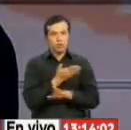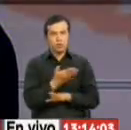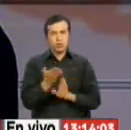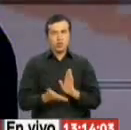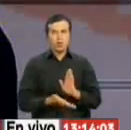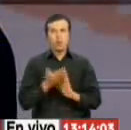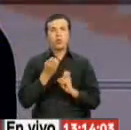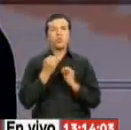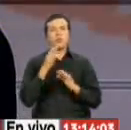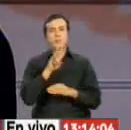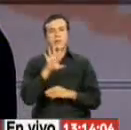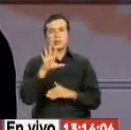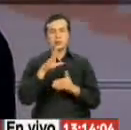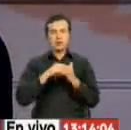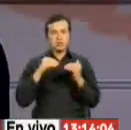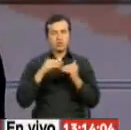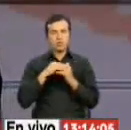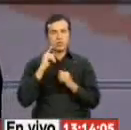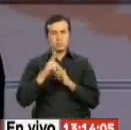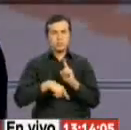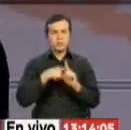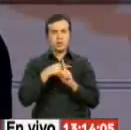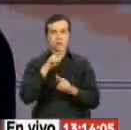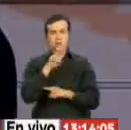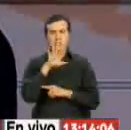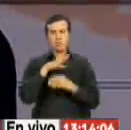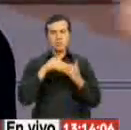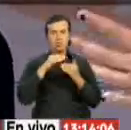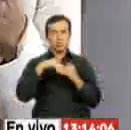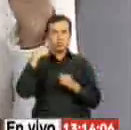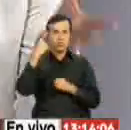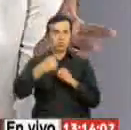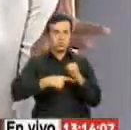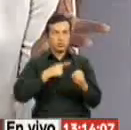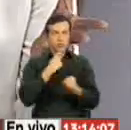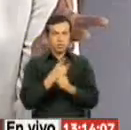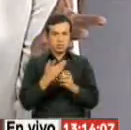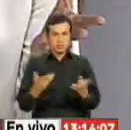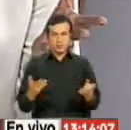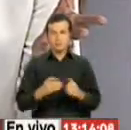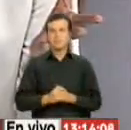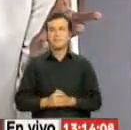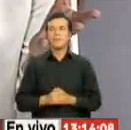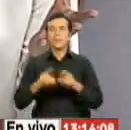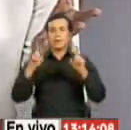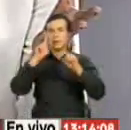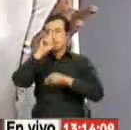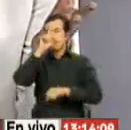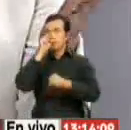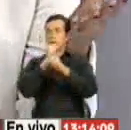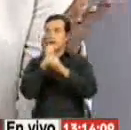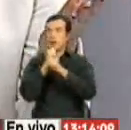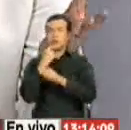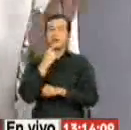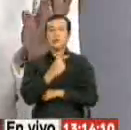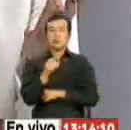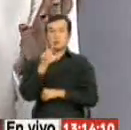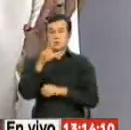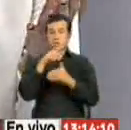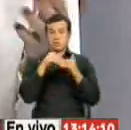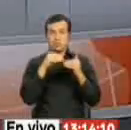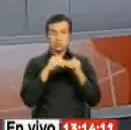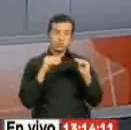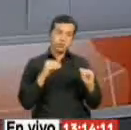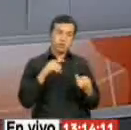incremento de 25 dólares para este próximo año ahora de parte de los empleadores están viendo que incremento es tan sólo 3 dólares